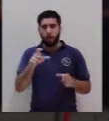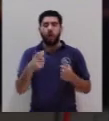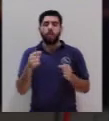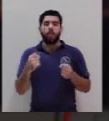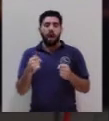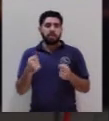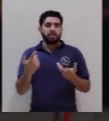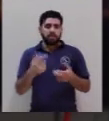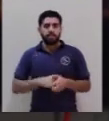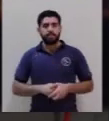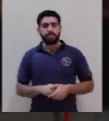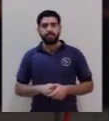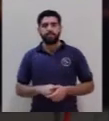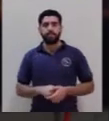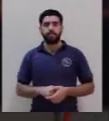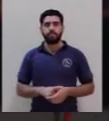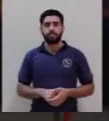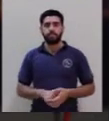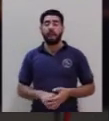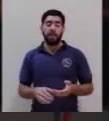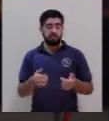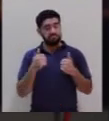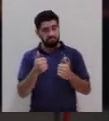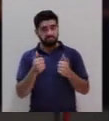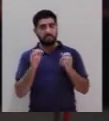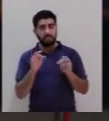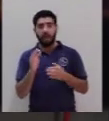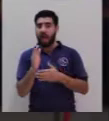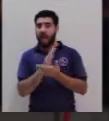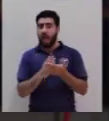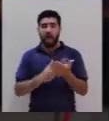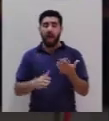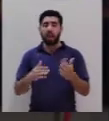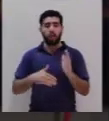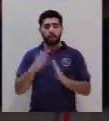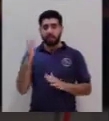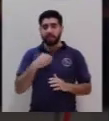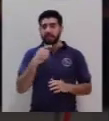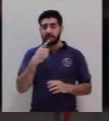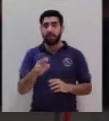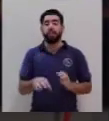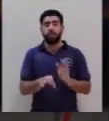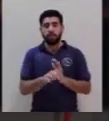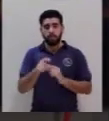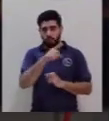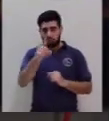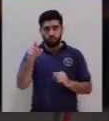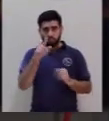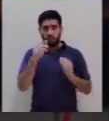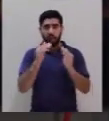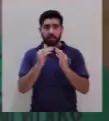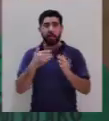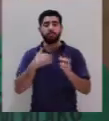escuela, lo guardo ahí en un estuchito o en un folder y ahí van los organizadores gráficos. Bueno, excelente. ¿Algo más que